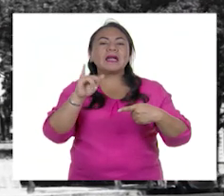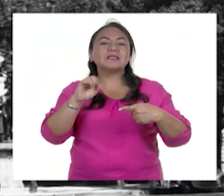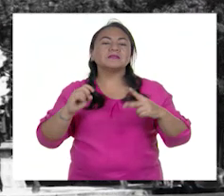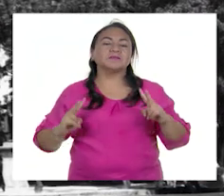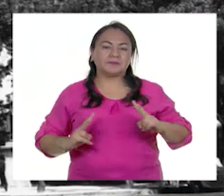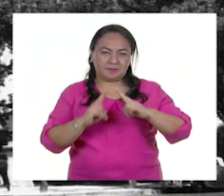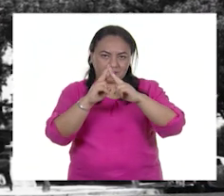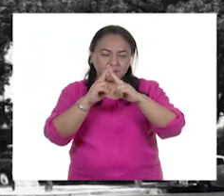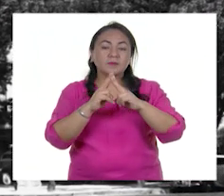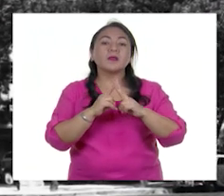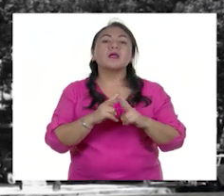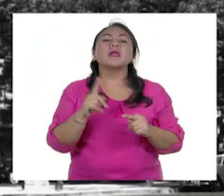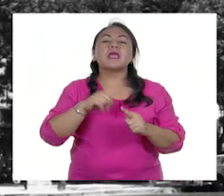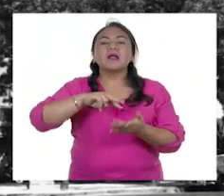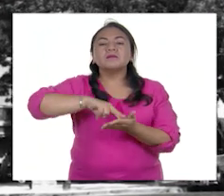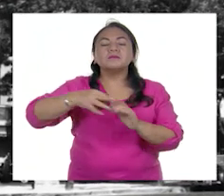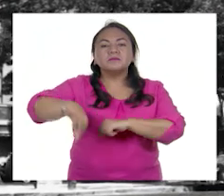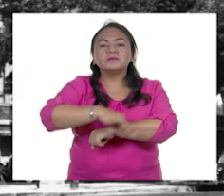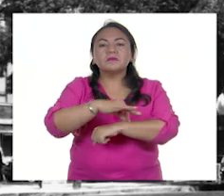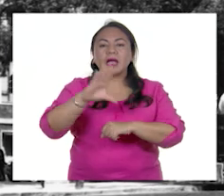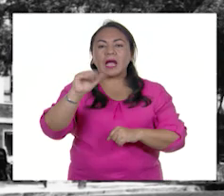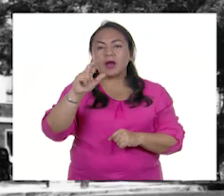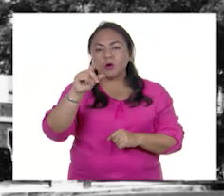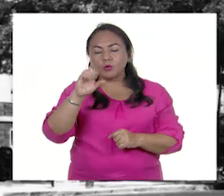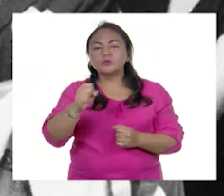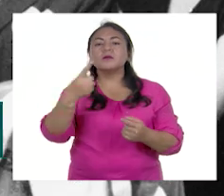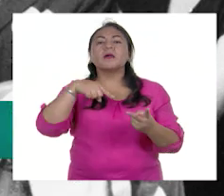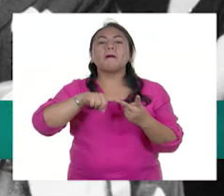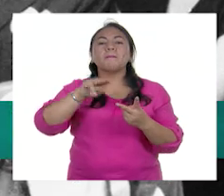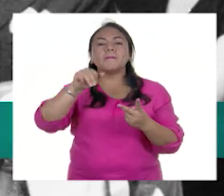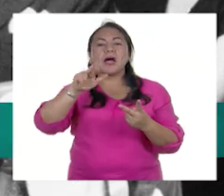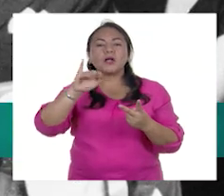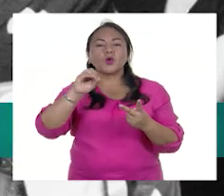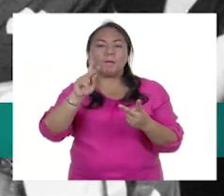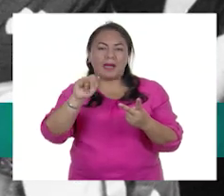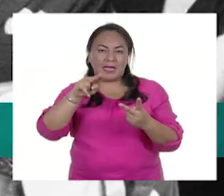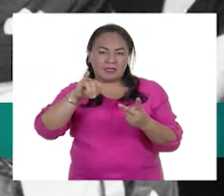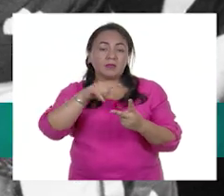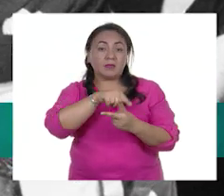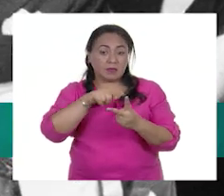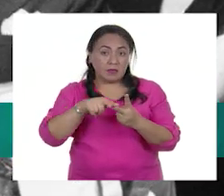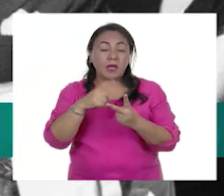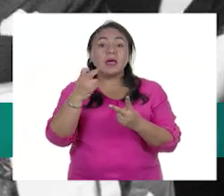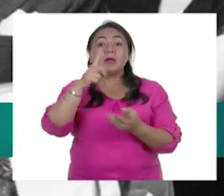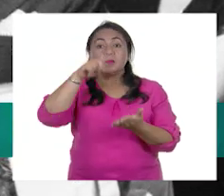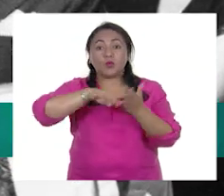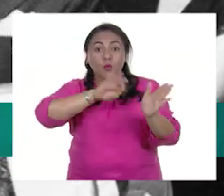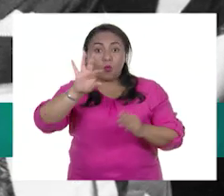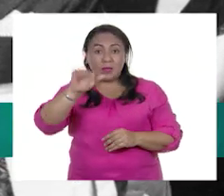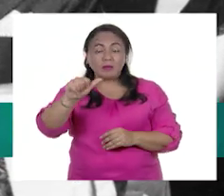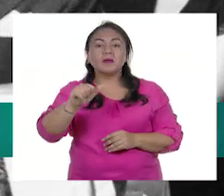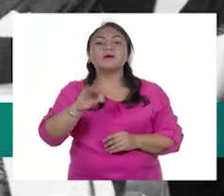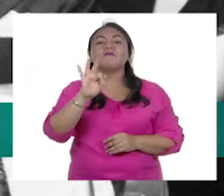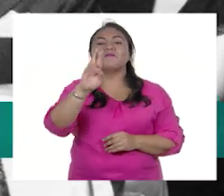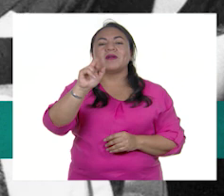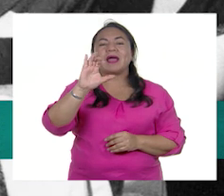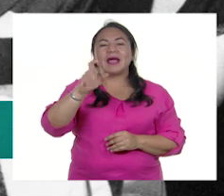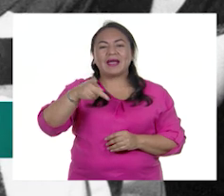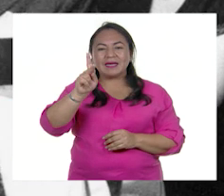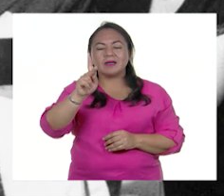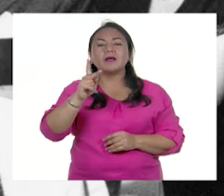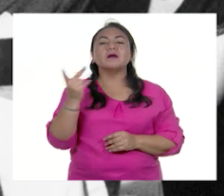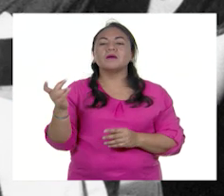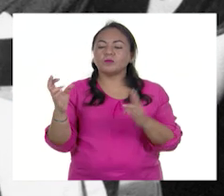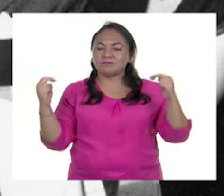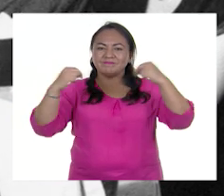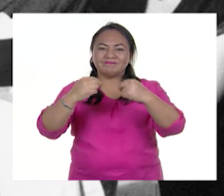proyecto estuvo a cargo de Carlos Obregón Santacilia y Mario Pani, y en esta toma de 1946, Frank Sinatra y Sid Charisse